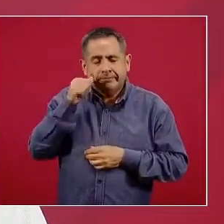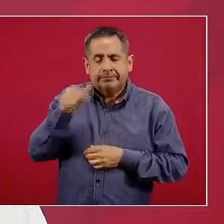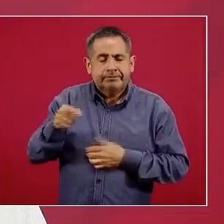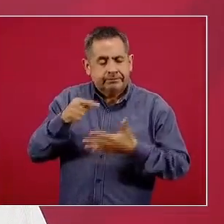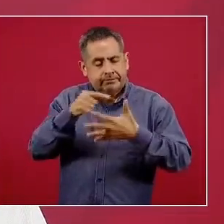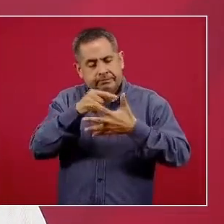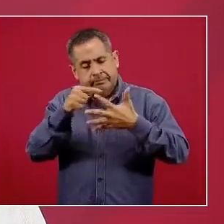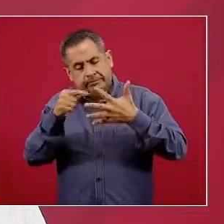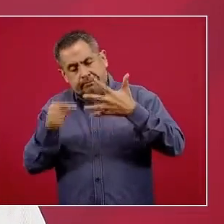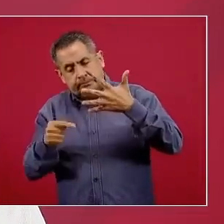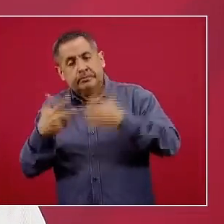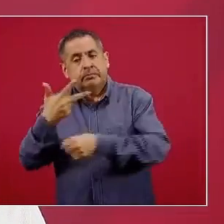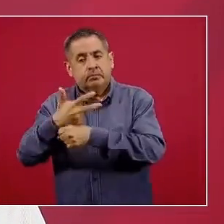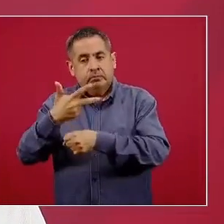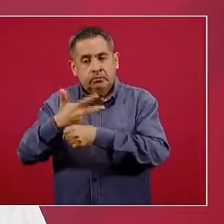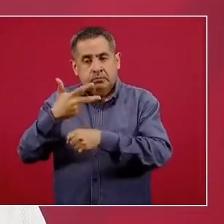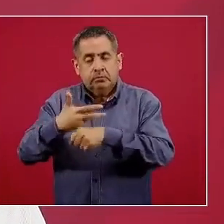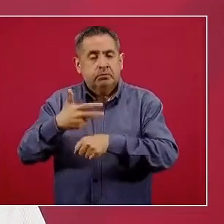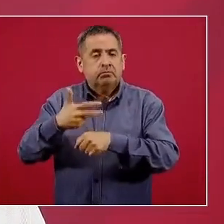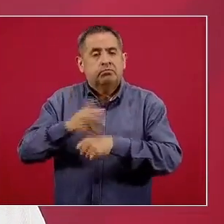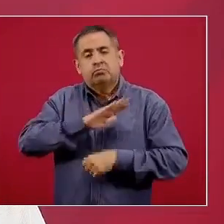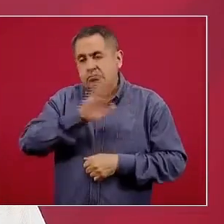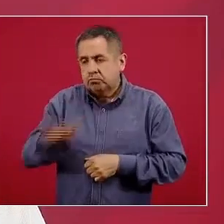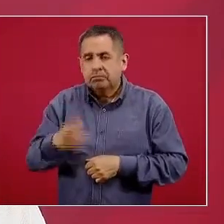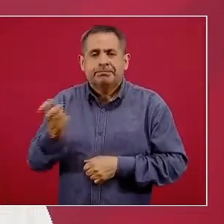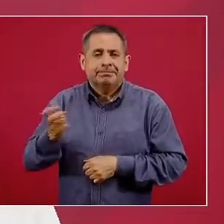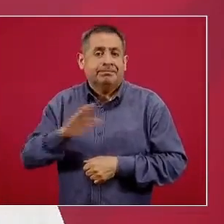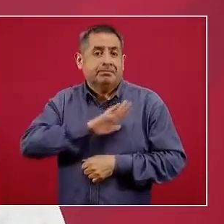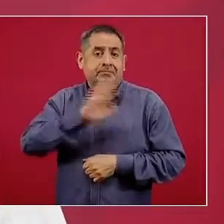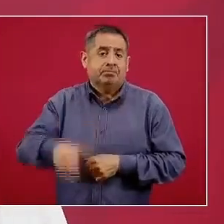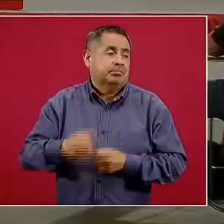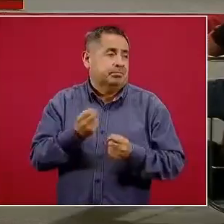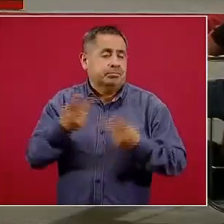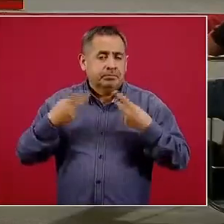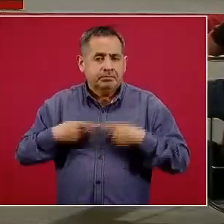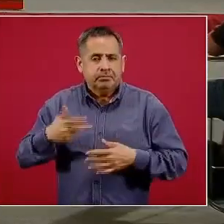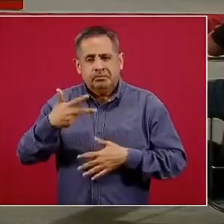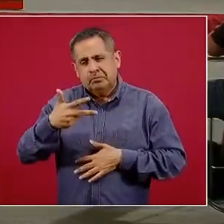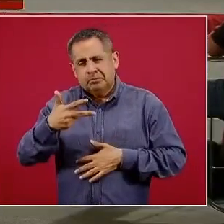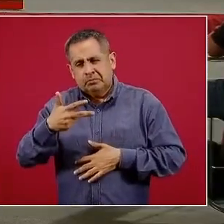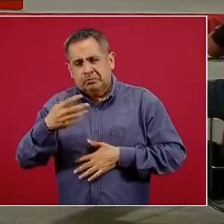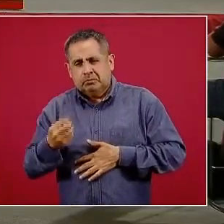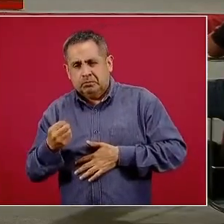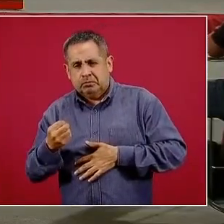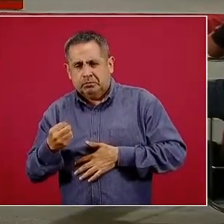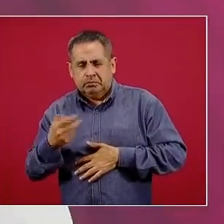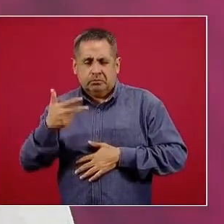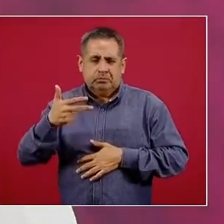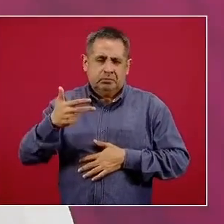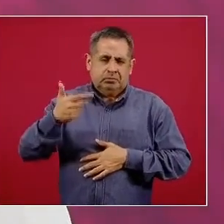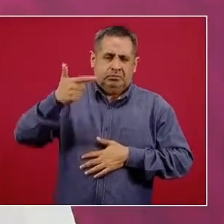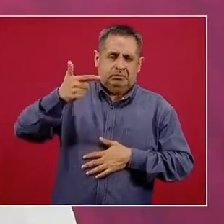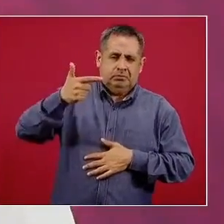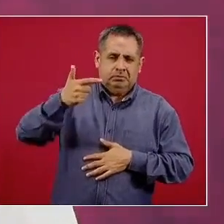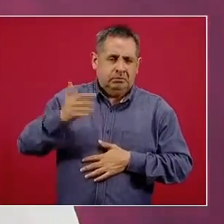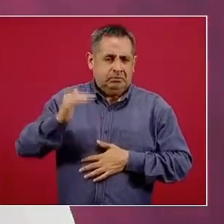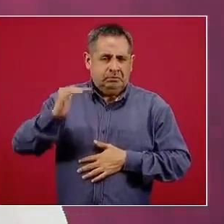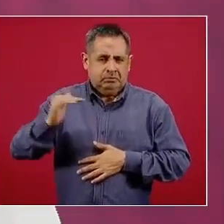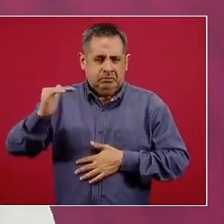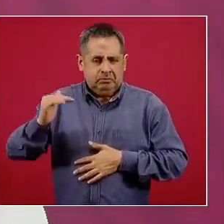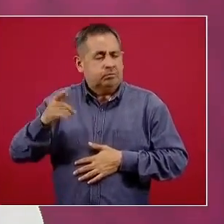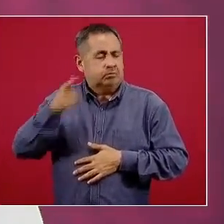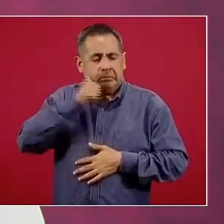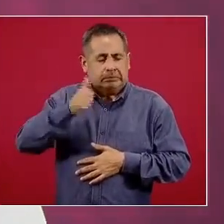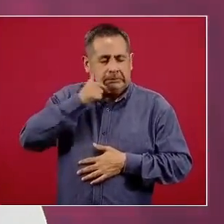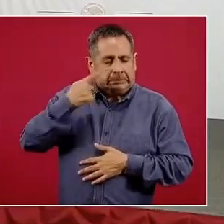8ª causa de muerte general en México. A veces cambia a la 9ª, la 7ª, fluctúa un poco,